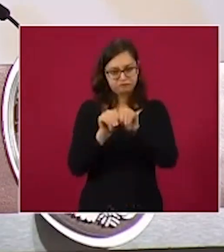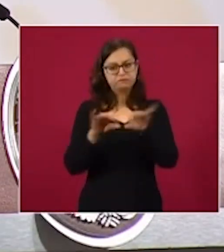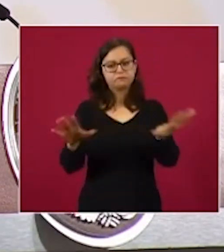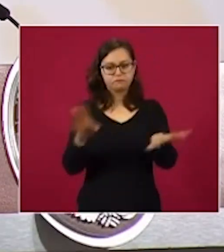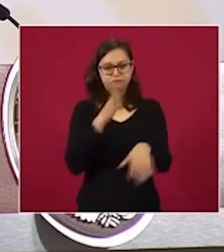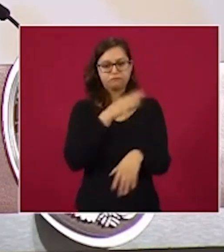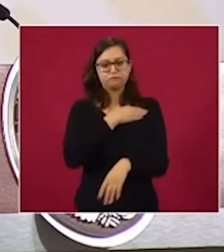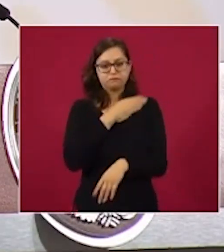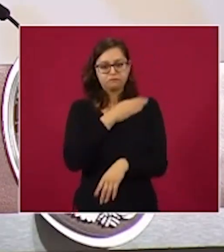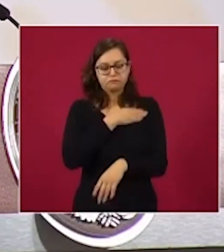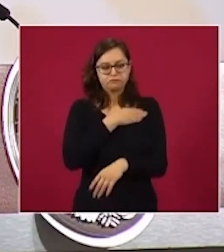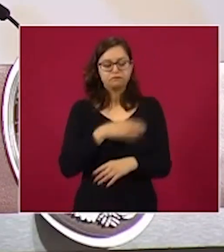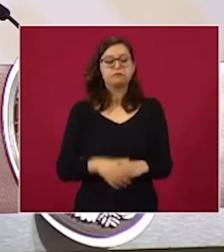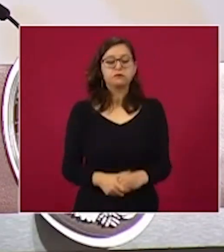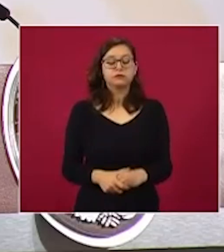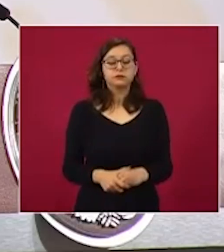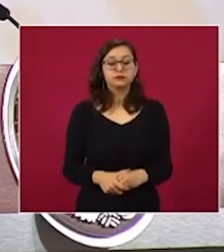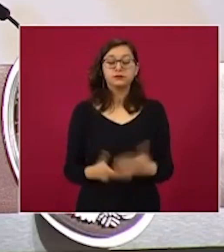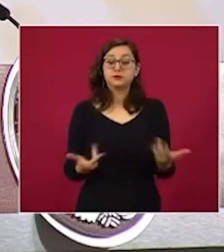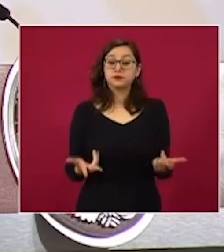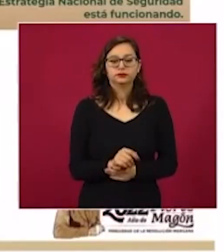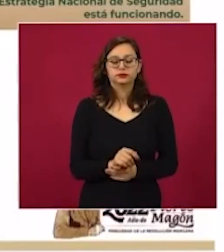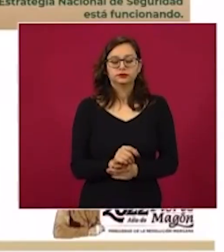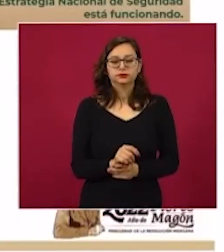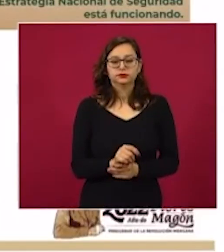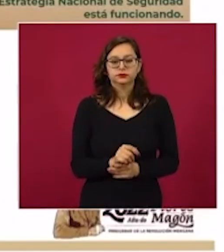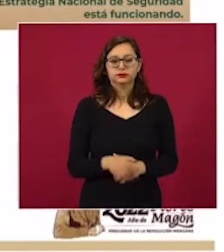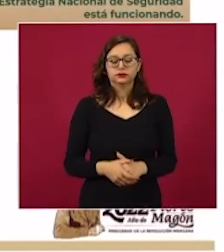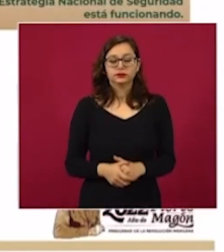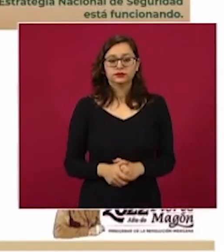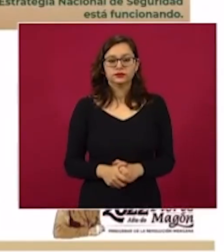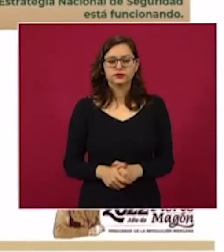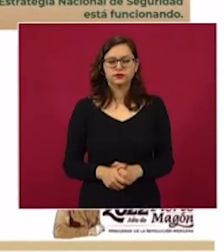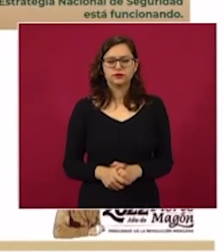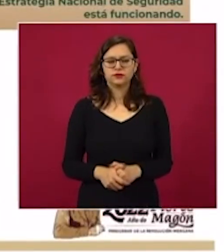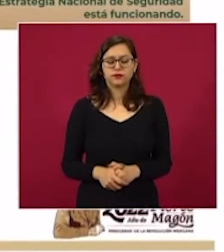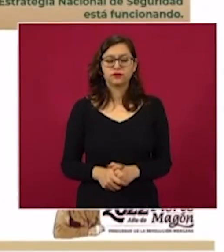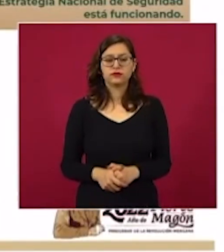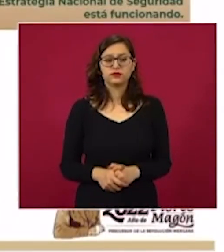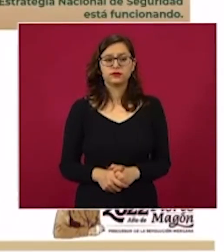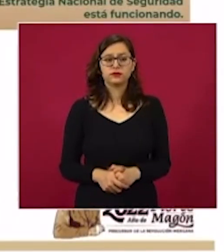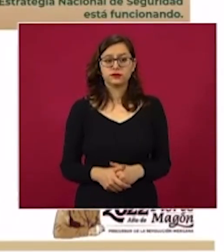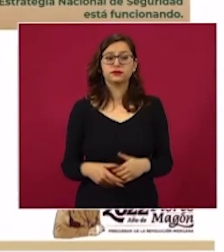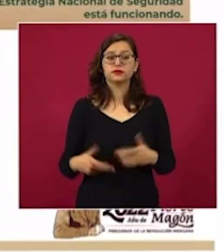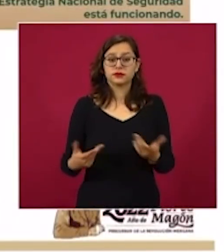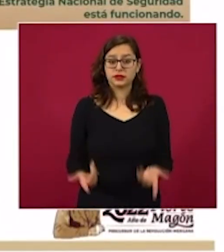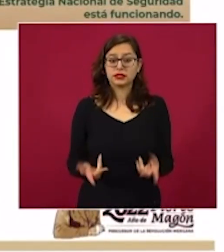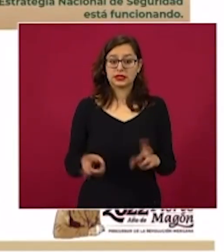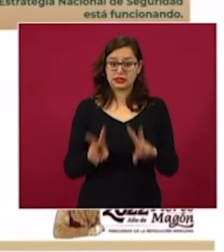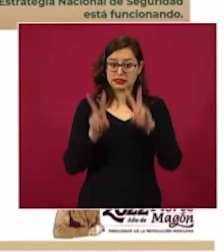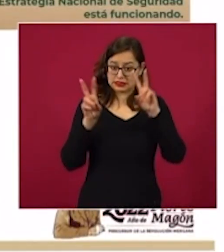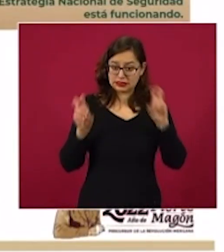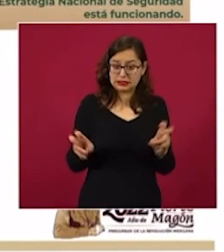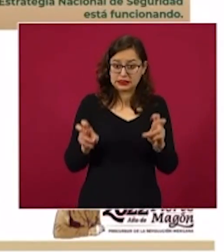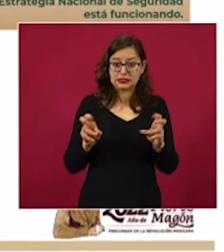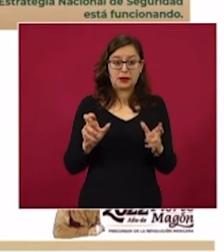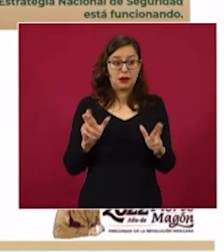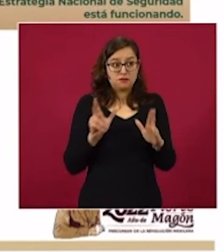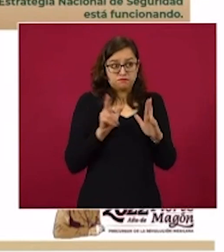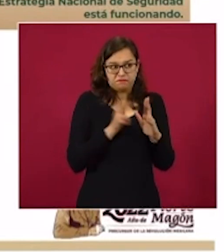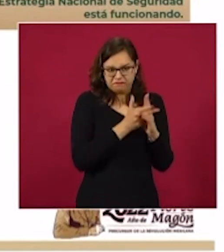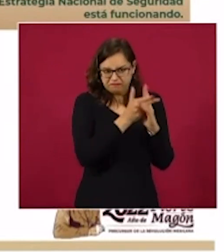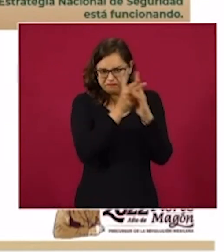cinco años apuntan que tres simplemente la estrategia nacional de seguridad se arrojó una disminución del 14.4 por ciento en homicidio doloso